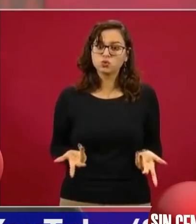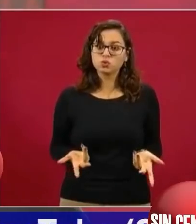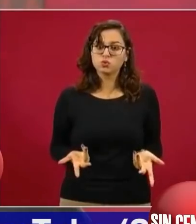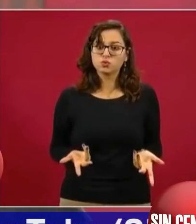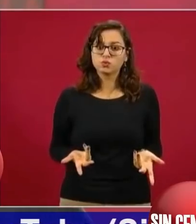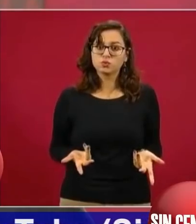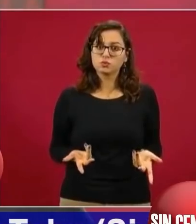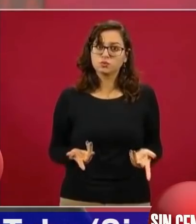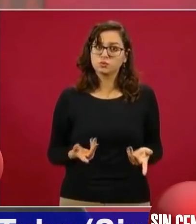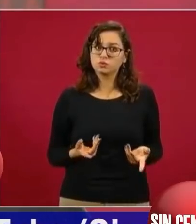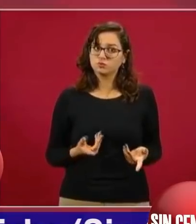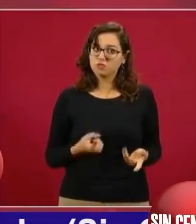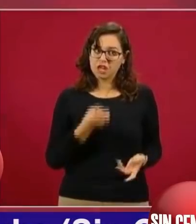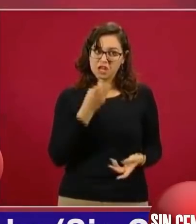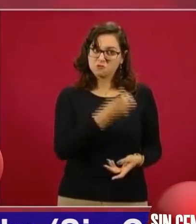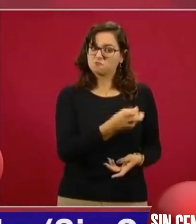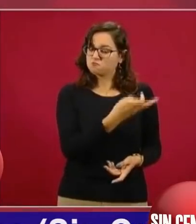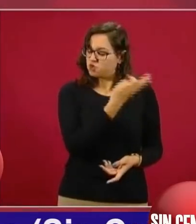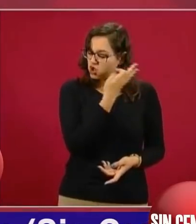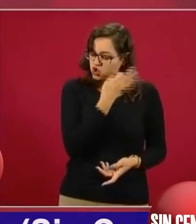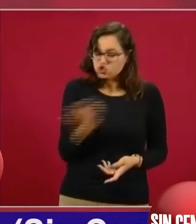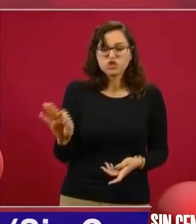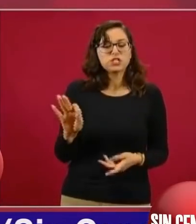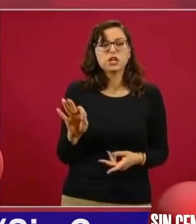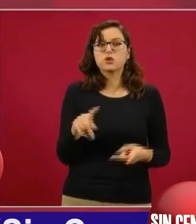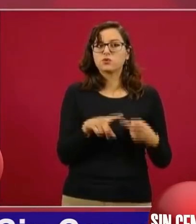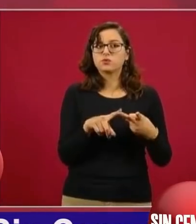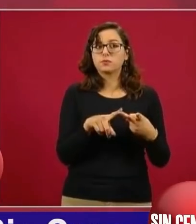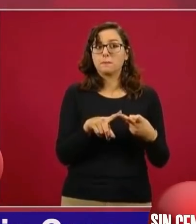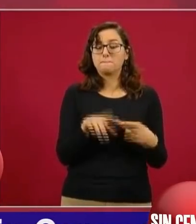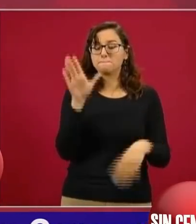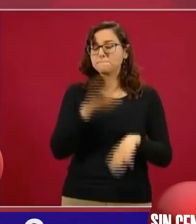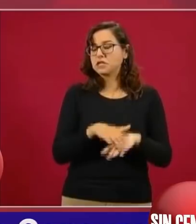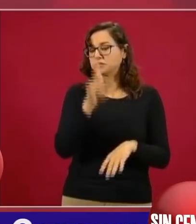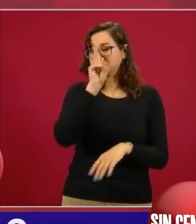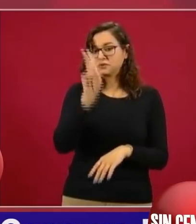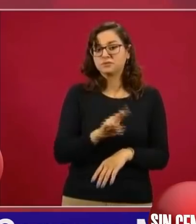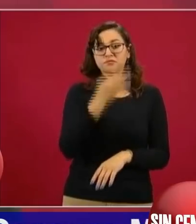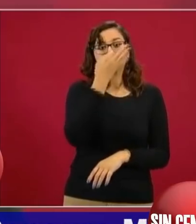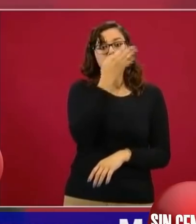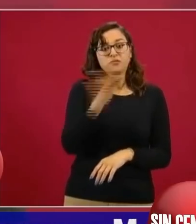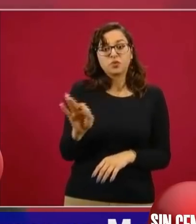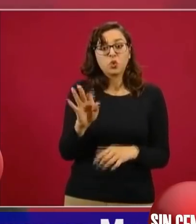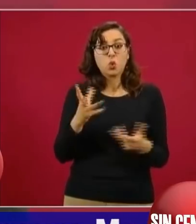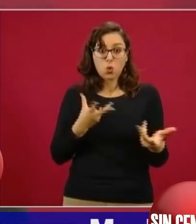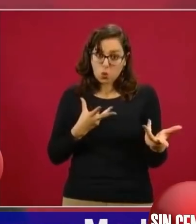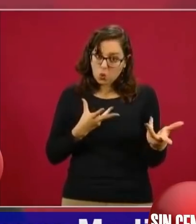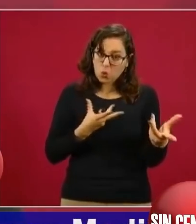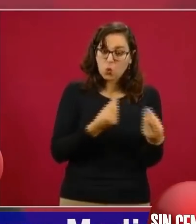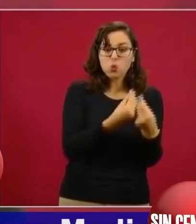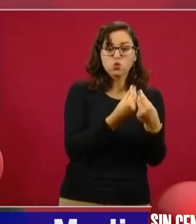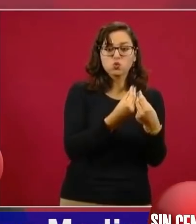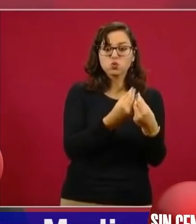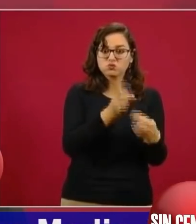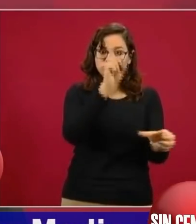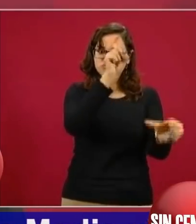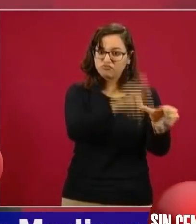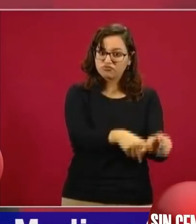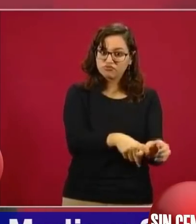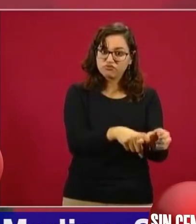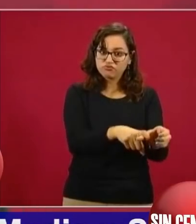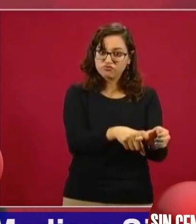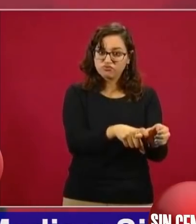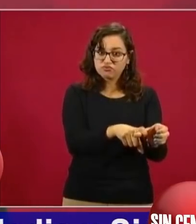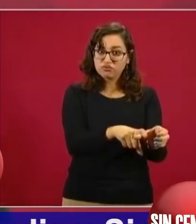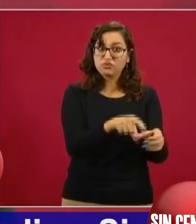nos ofendieron más todavía cuando se llevaron de consejero de